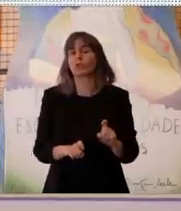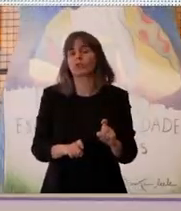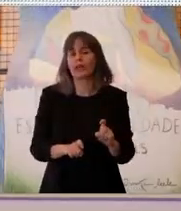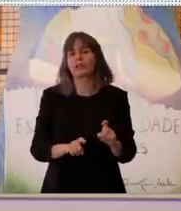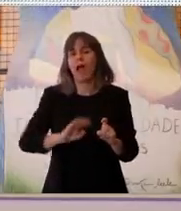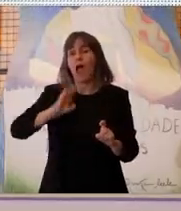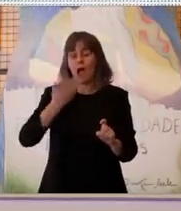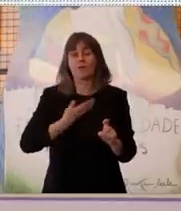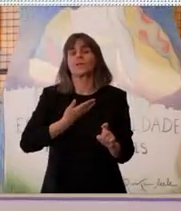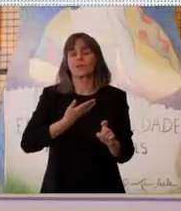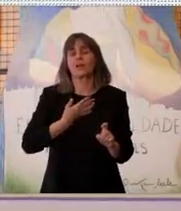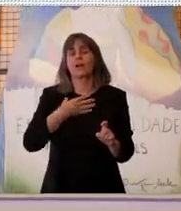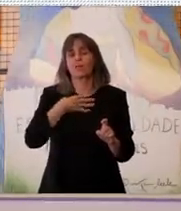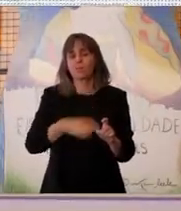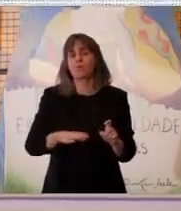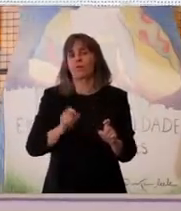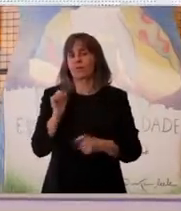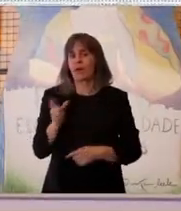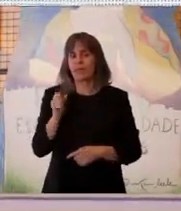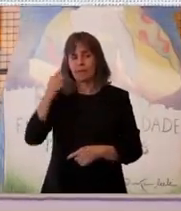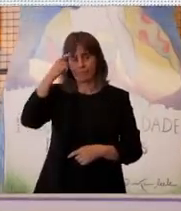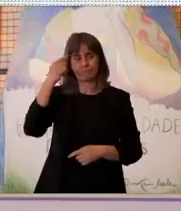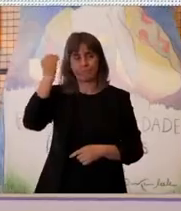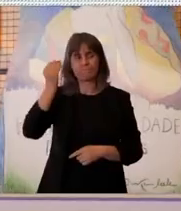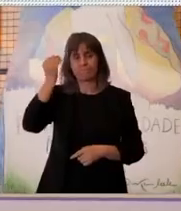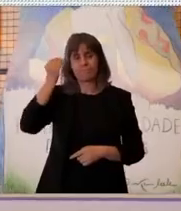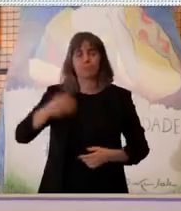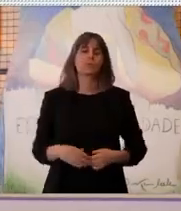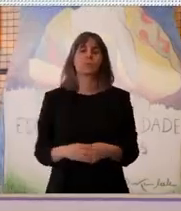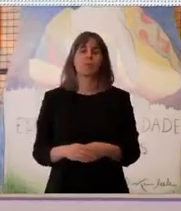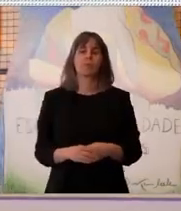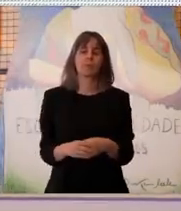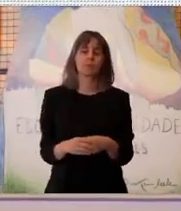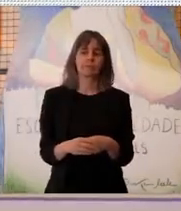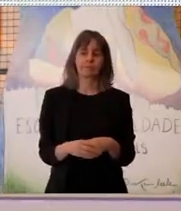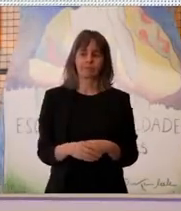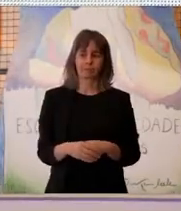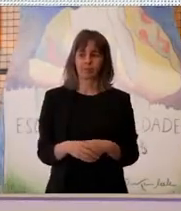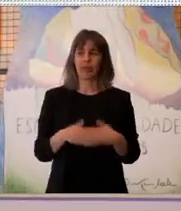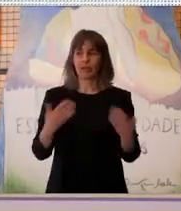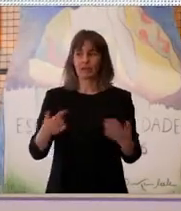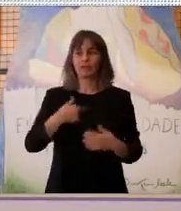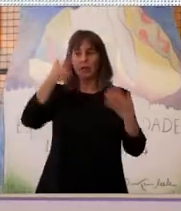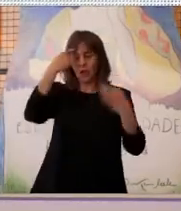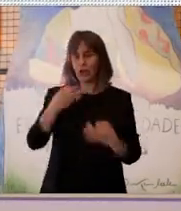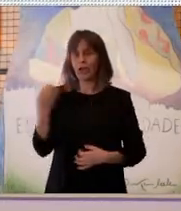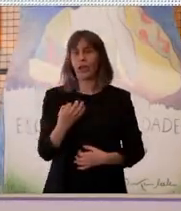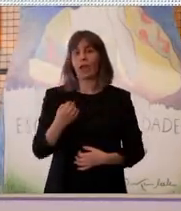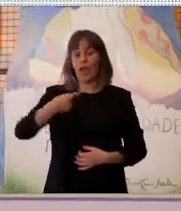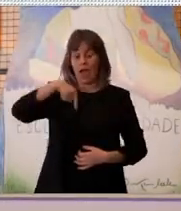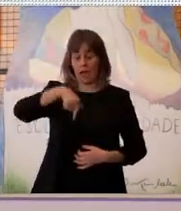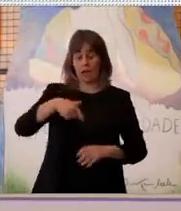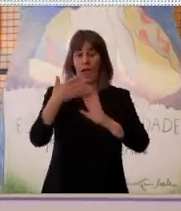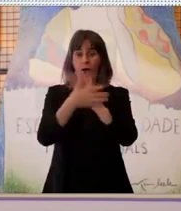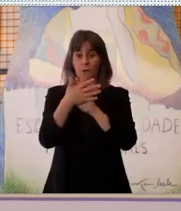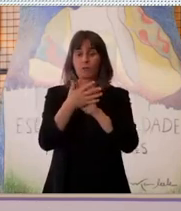y que constantemente nos estamos preguntando Entonces yo creo que cuando hablamos aquí de